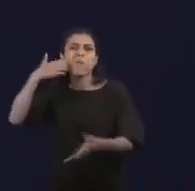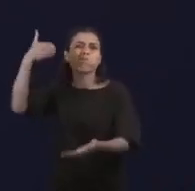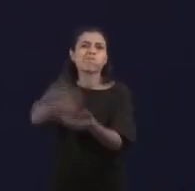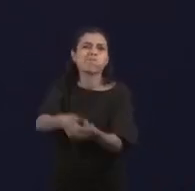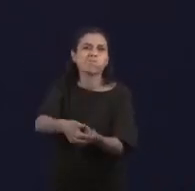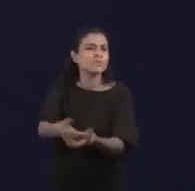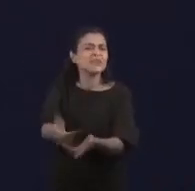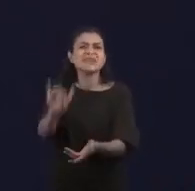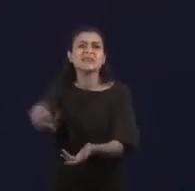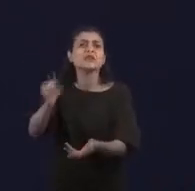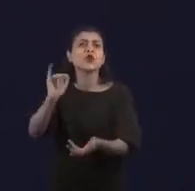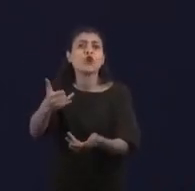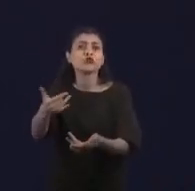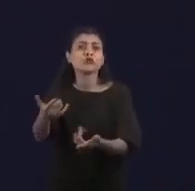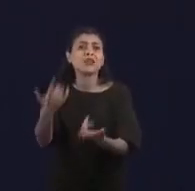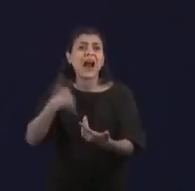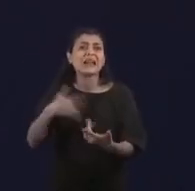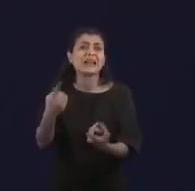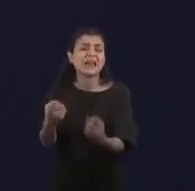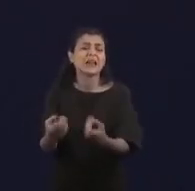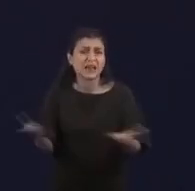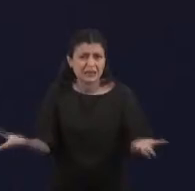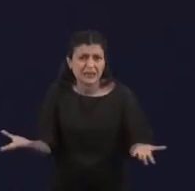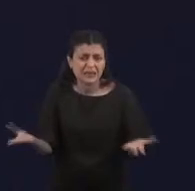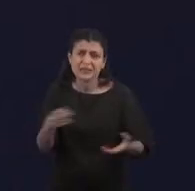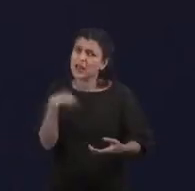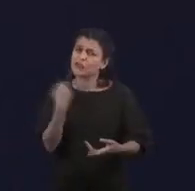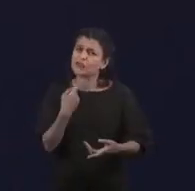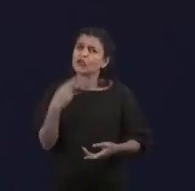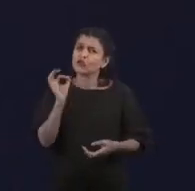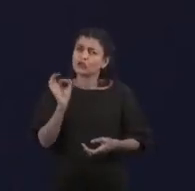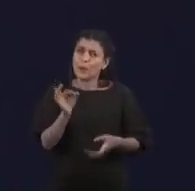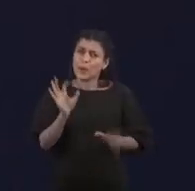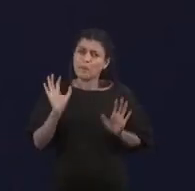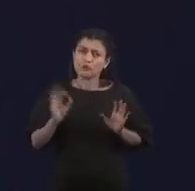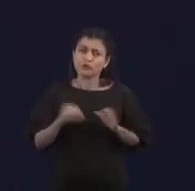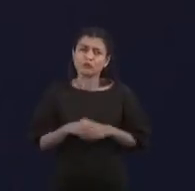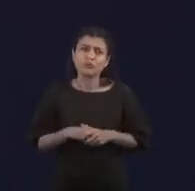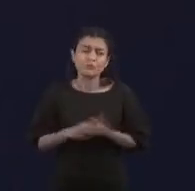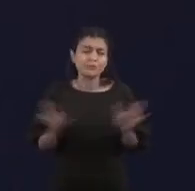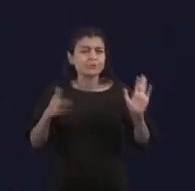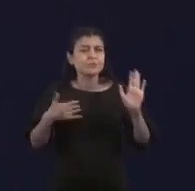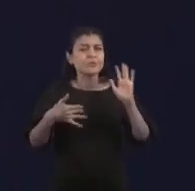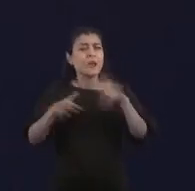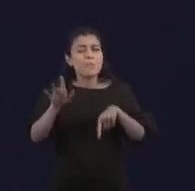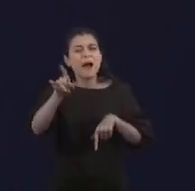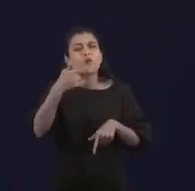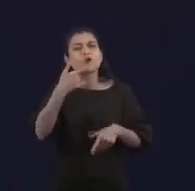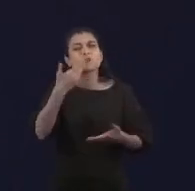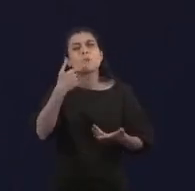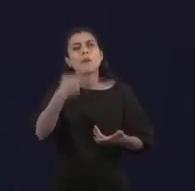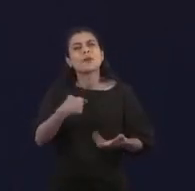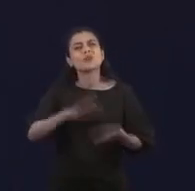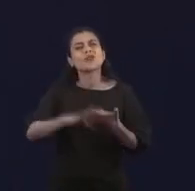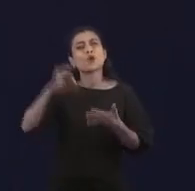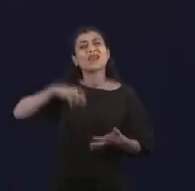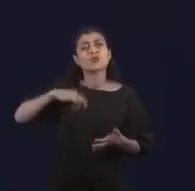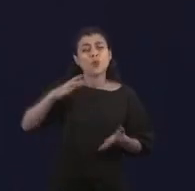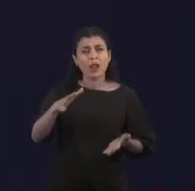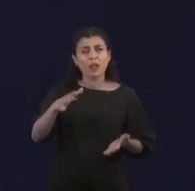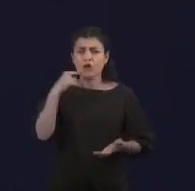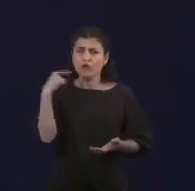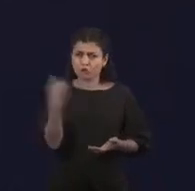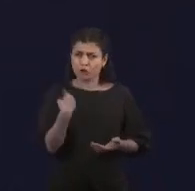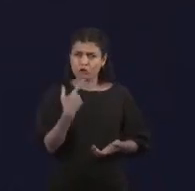inversión. Nosotros sabemos que, y acá me meto puntualmente en lo que hablaste de los salarios, entendemos